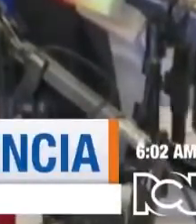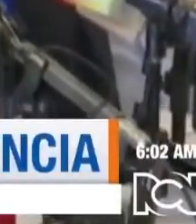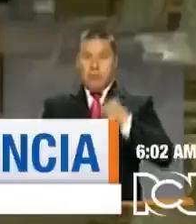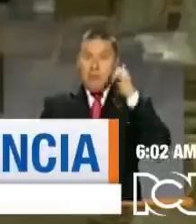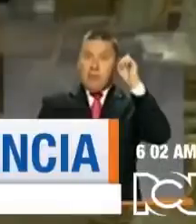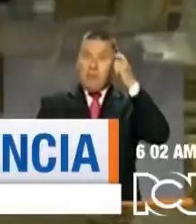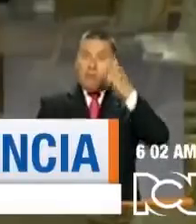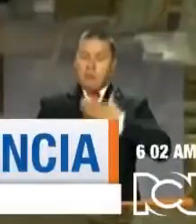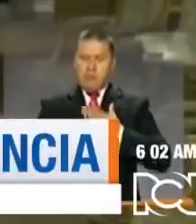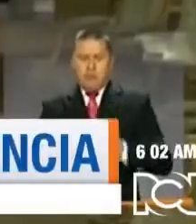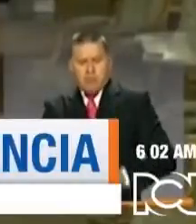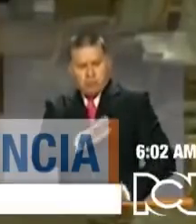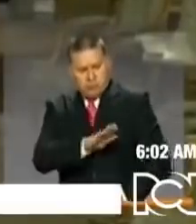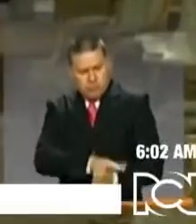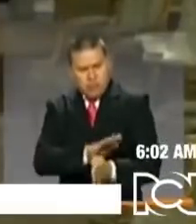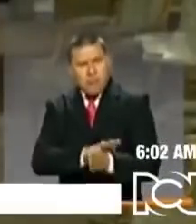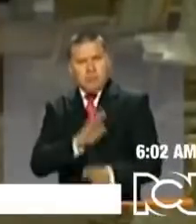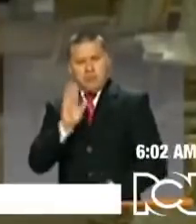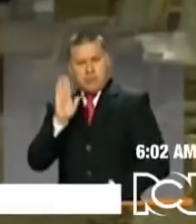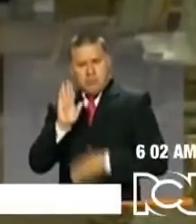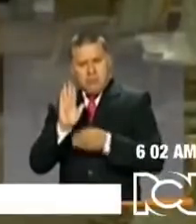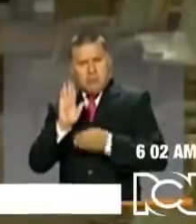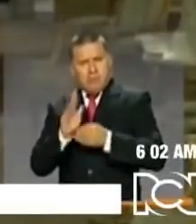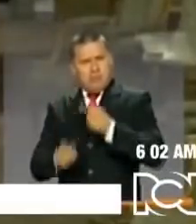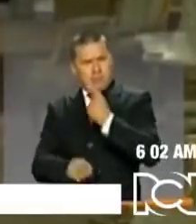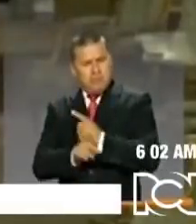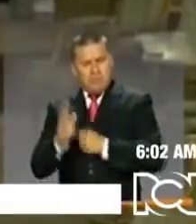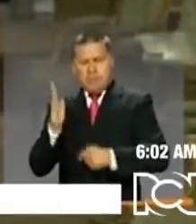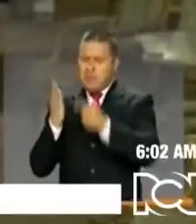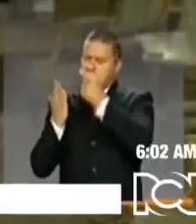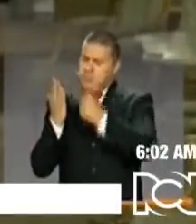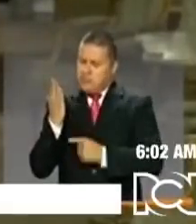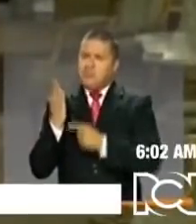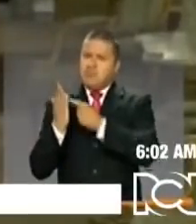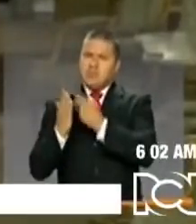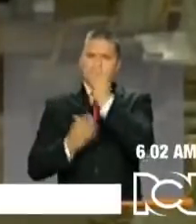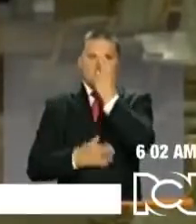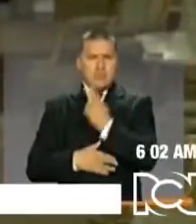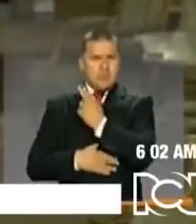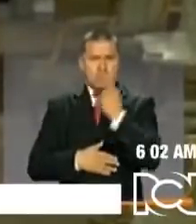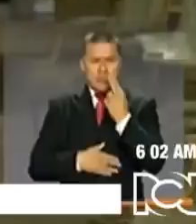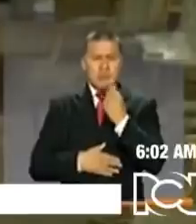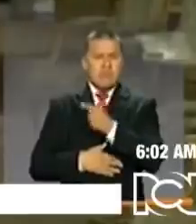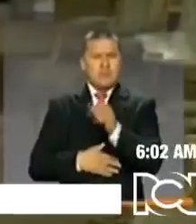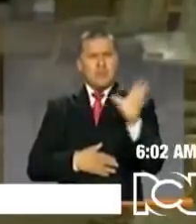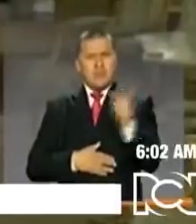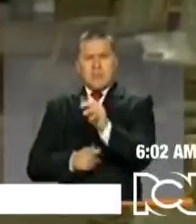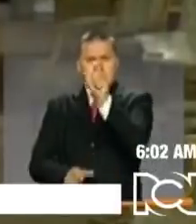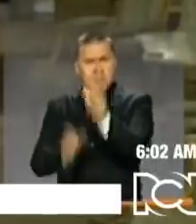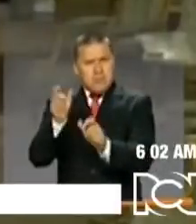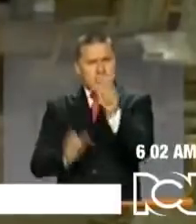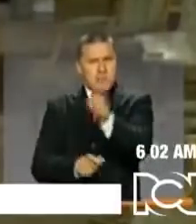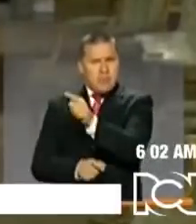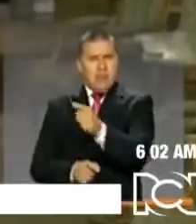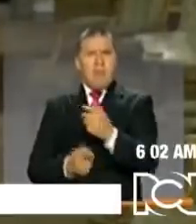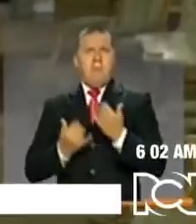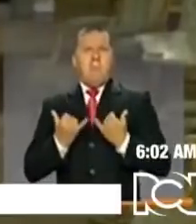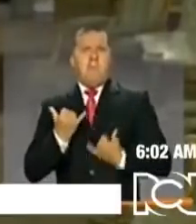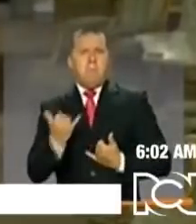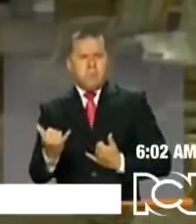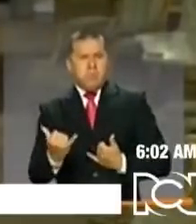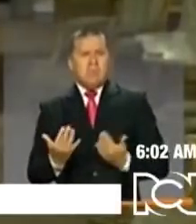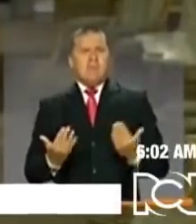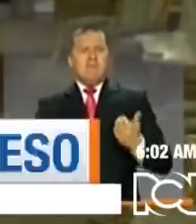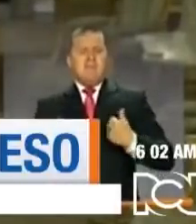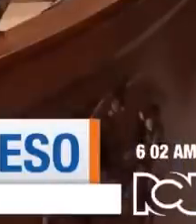gobierno continuará con la implementación efectiva y ejecutiva de los compromisos a todas las personas que se encuentran en